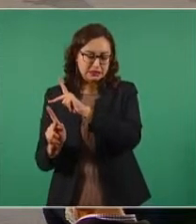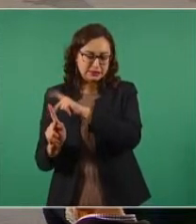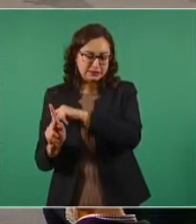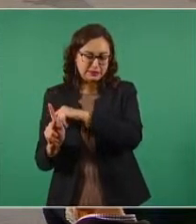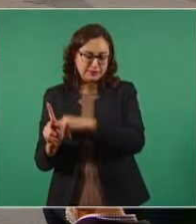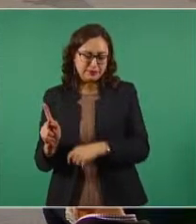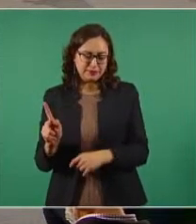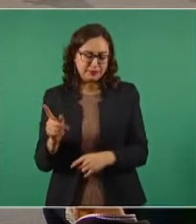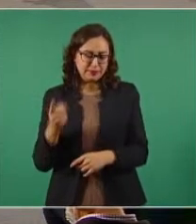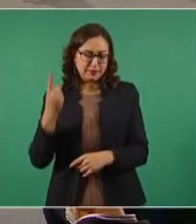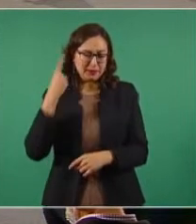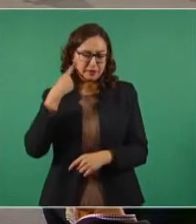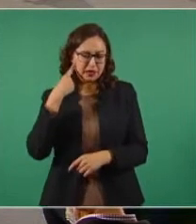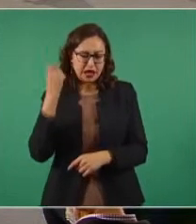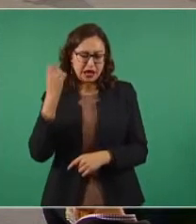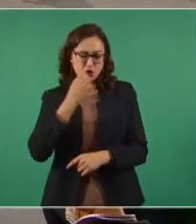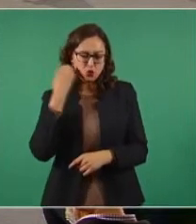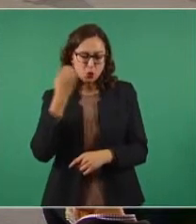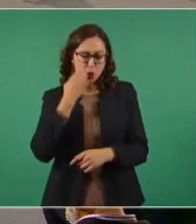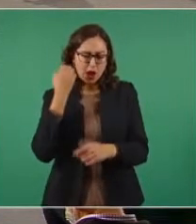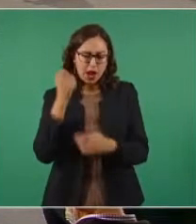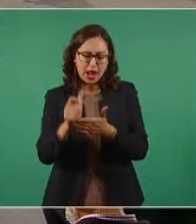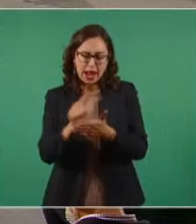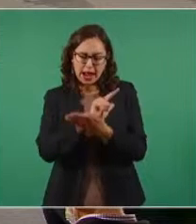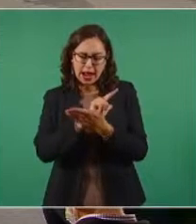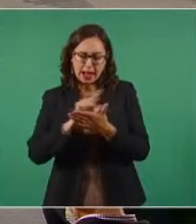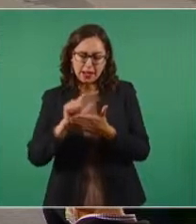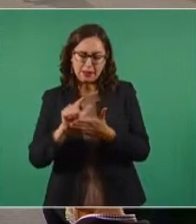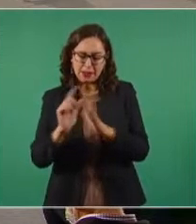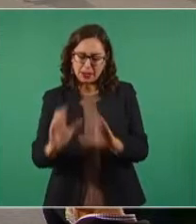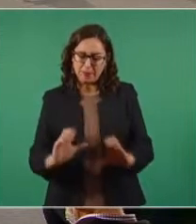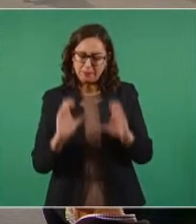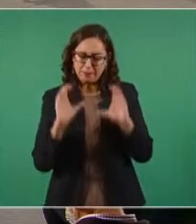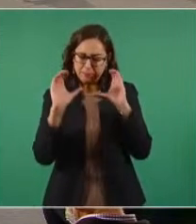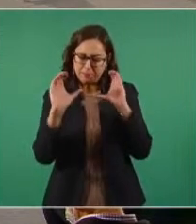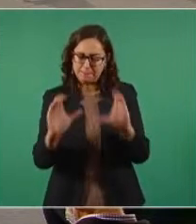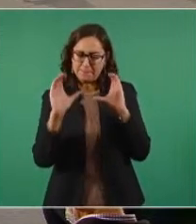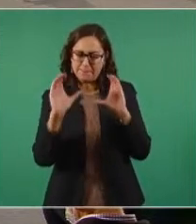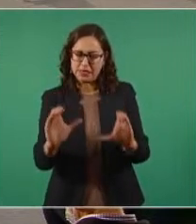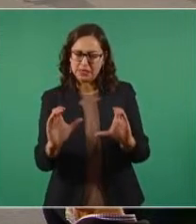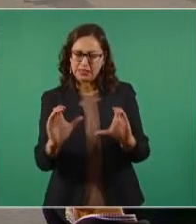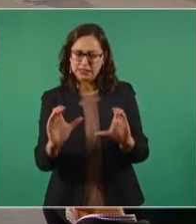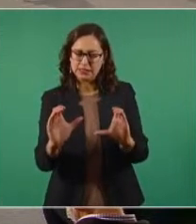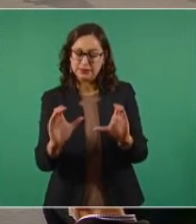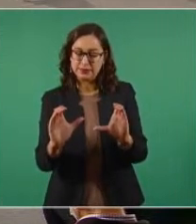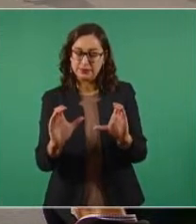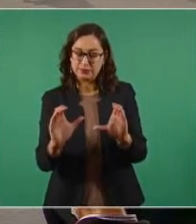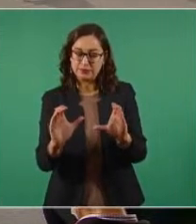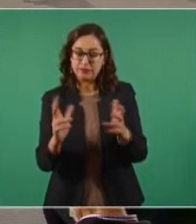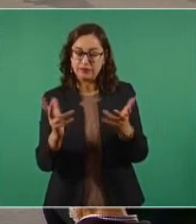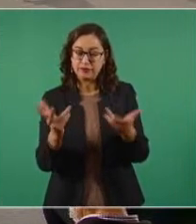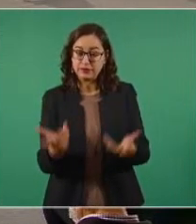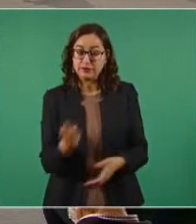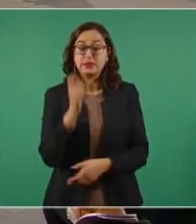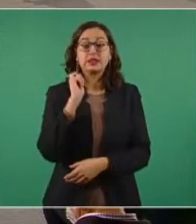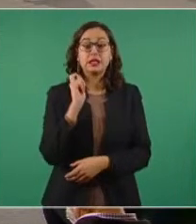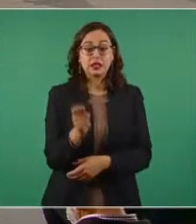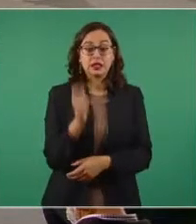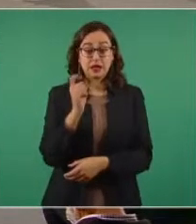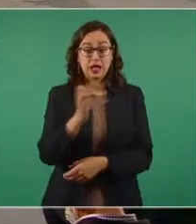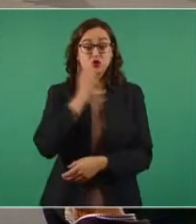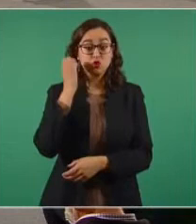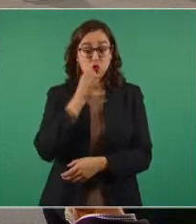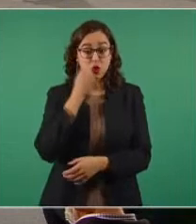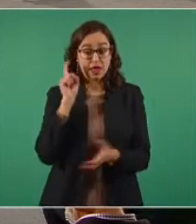y como adicciones y también en cuidados habló en este sentido que los mejores alimentos para llevar a nuestra escuela